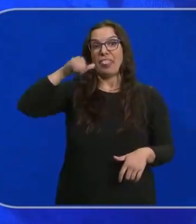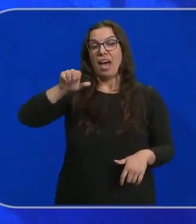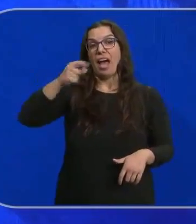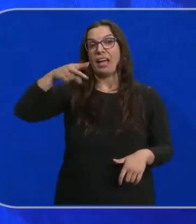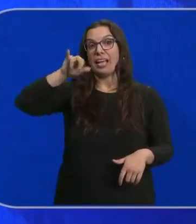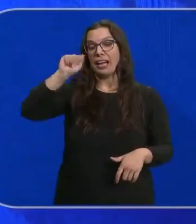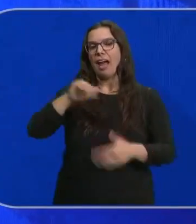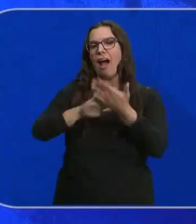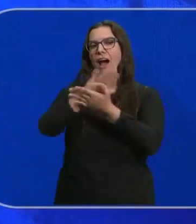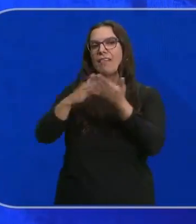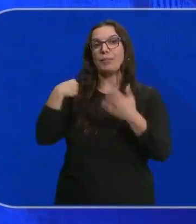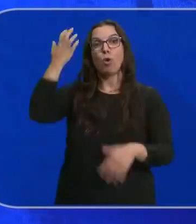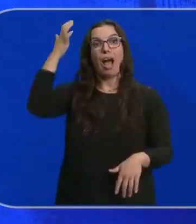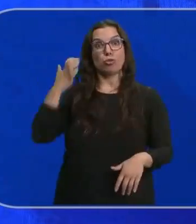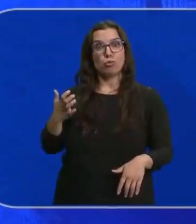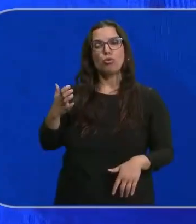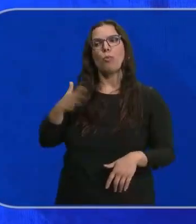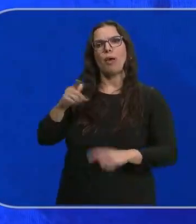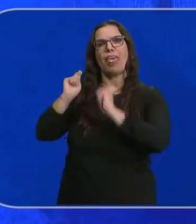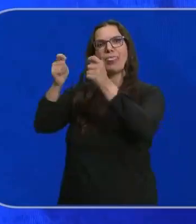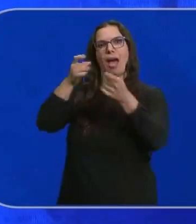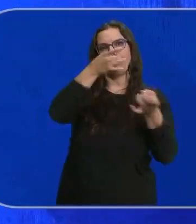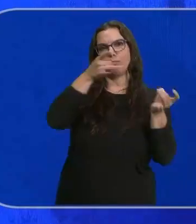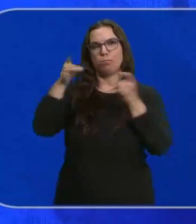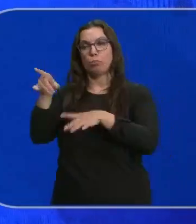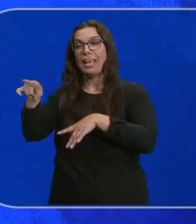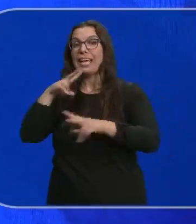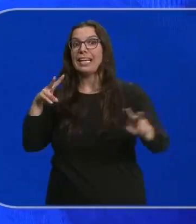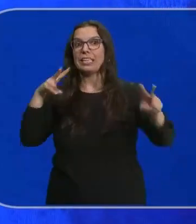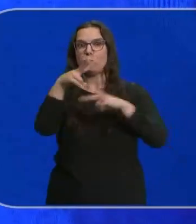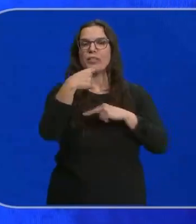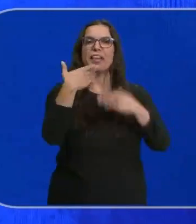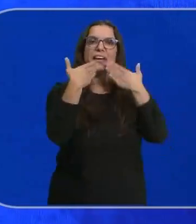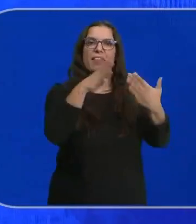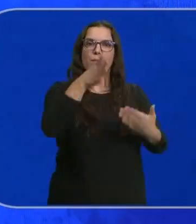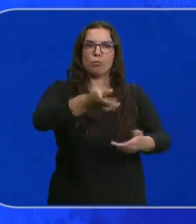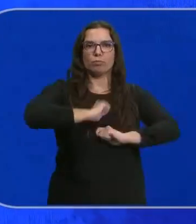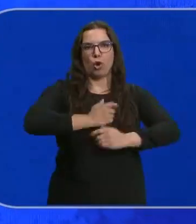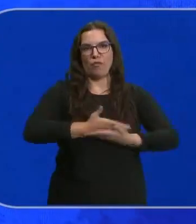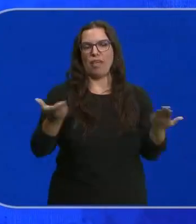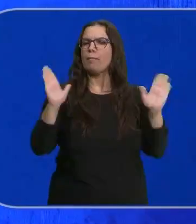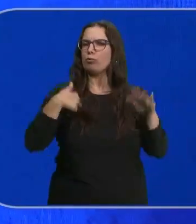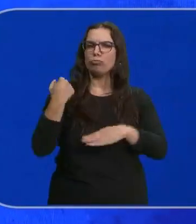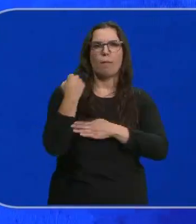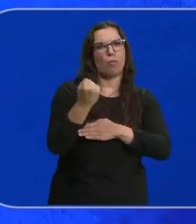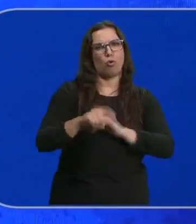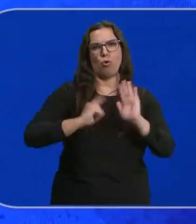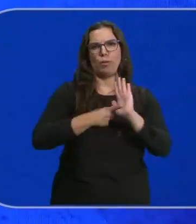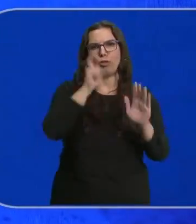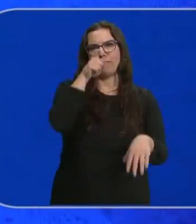como posible alternativa, hoy la presidenta madrileña agradece esa confianza, pero muestra su respaldo total a Núñez